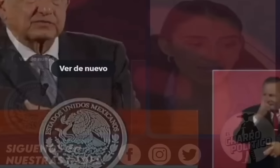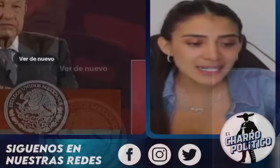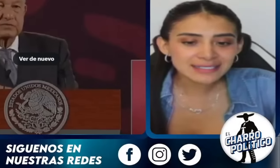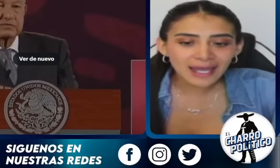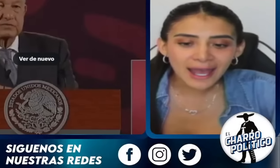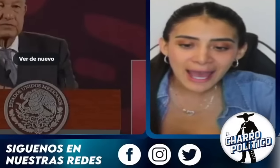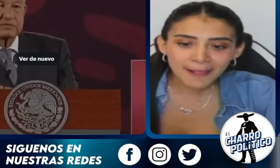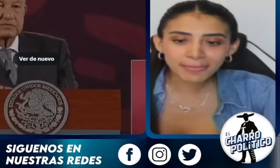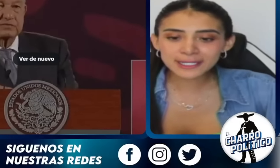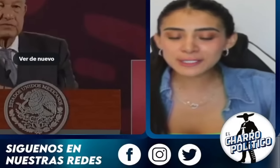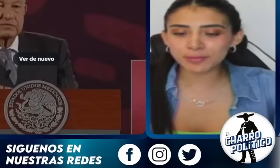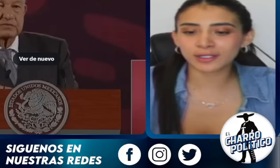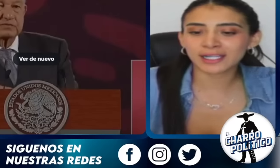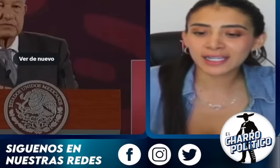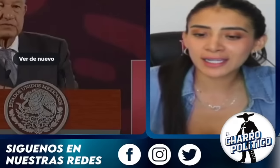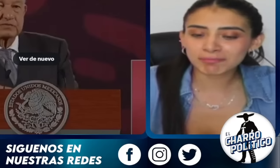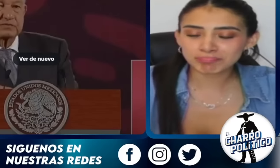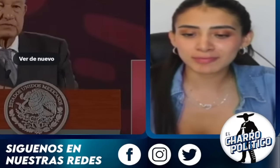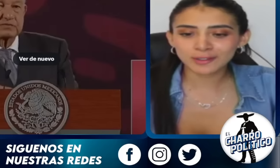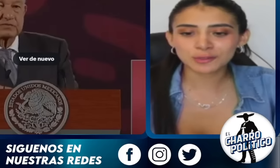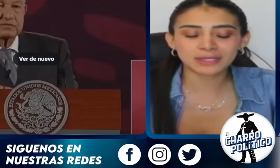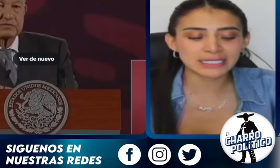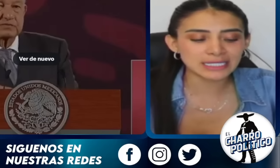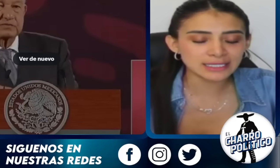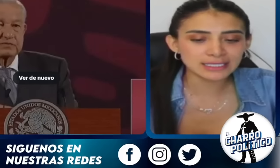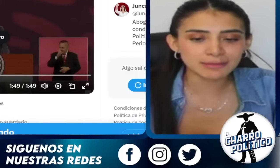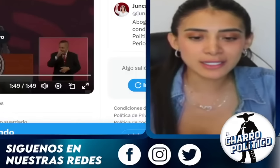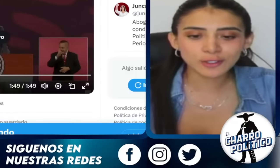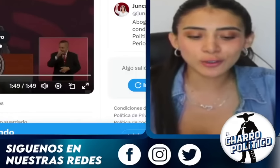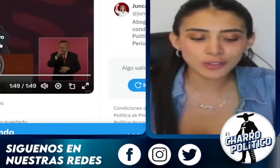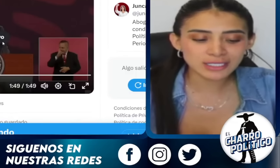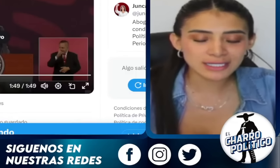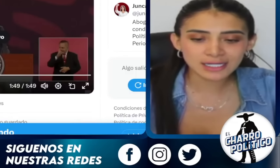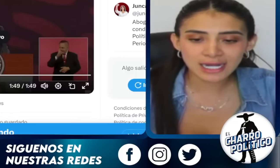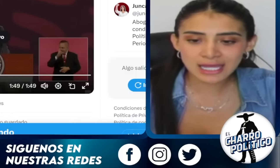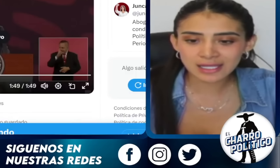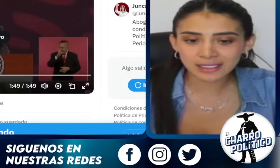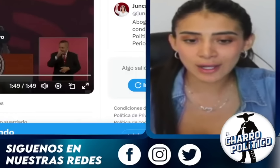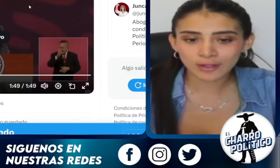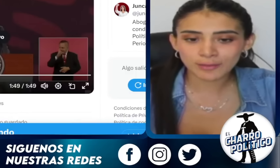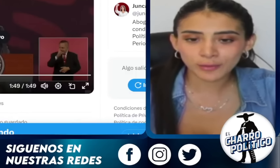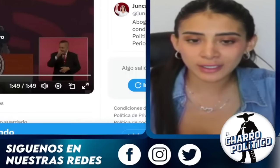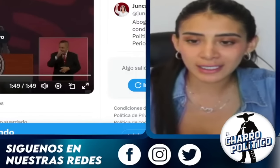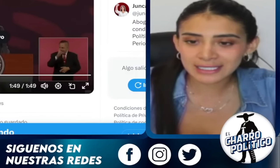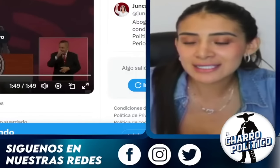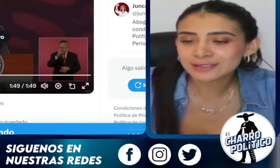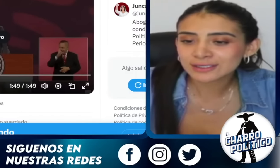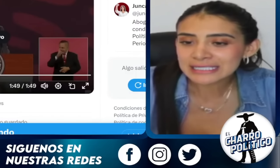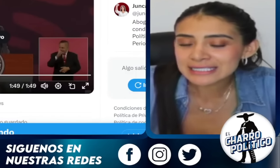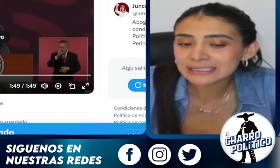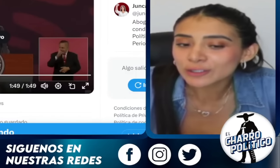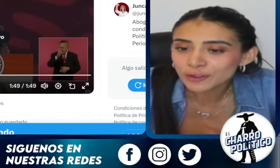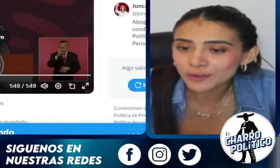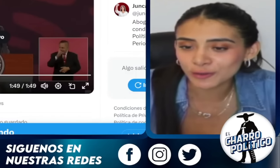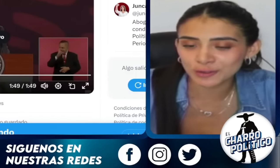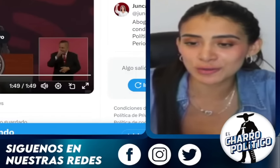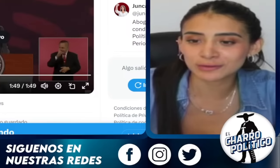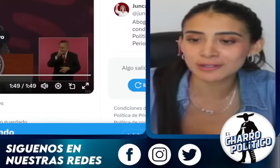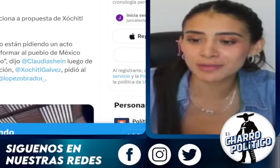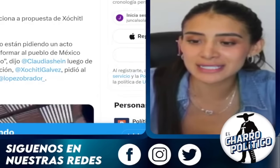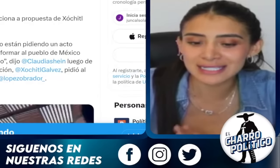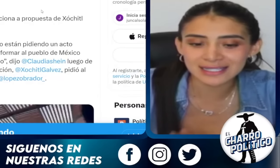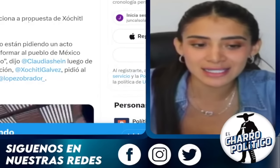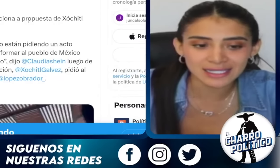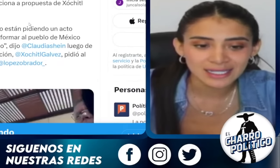Pues ahí está, antes porque los presidentes de México no decían nada y ahora porque dice todo, nuestro